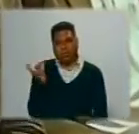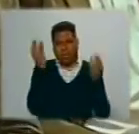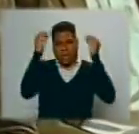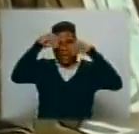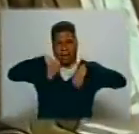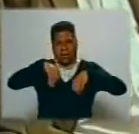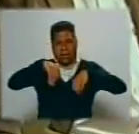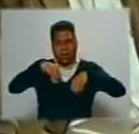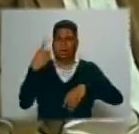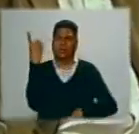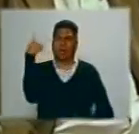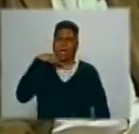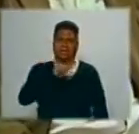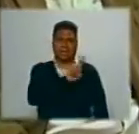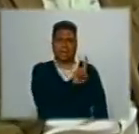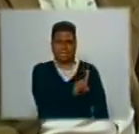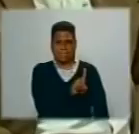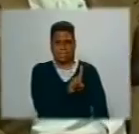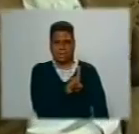de Ginebra de